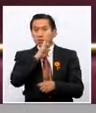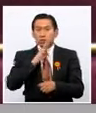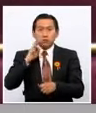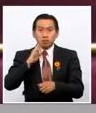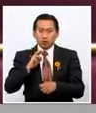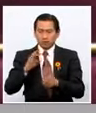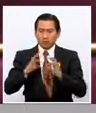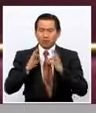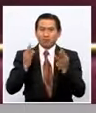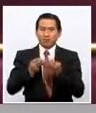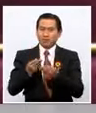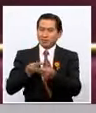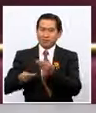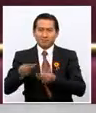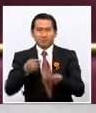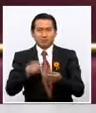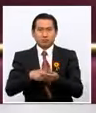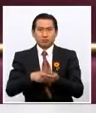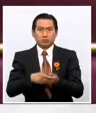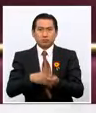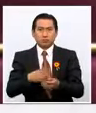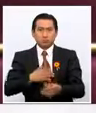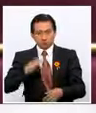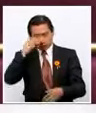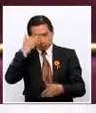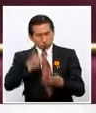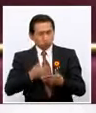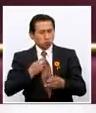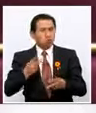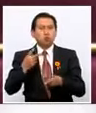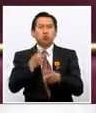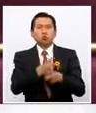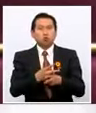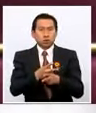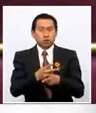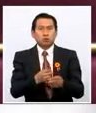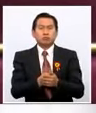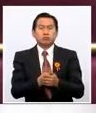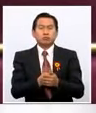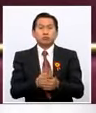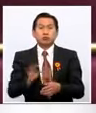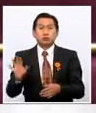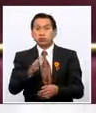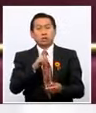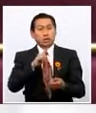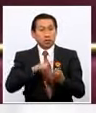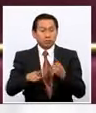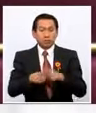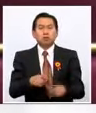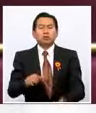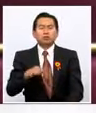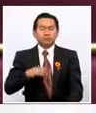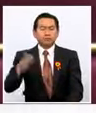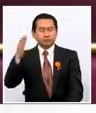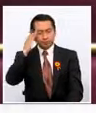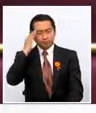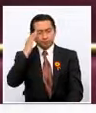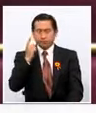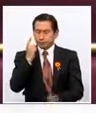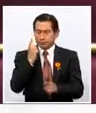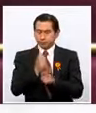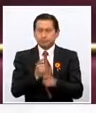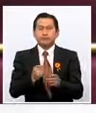familiar mientras cuidaba a mis hijos queridos amigos yo sé perfectamente